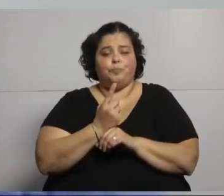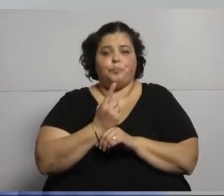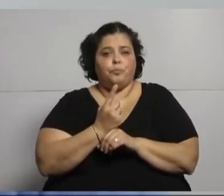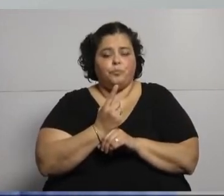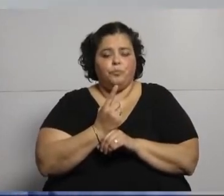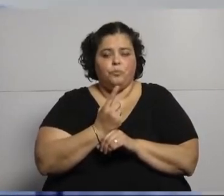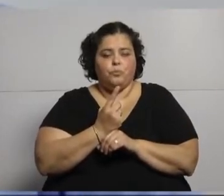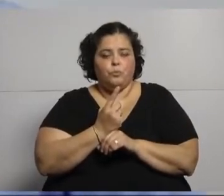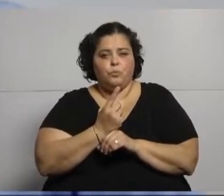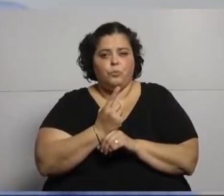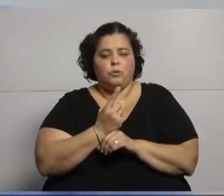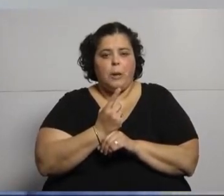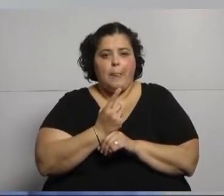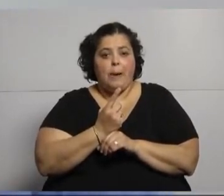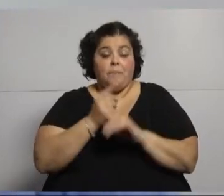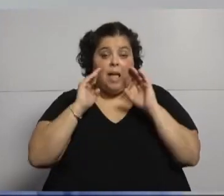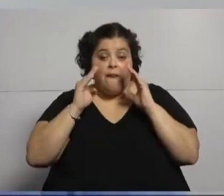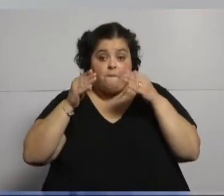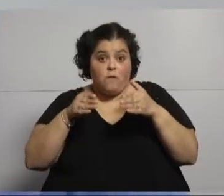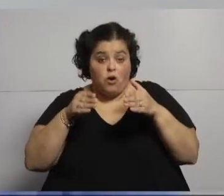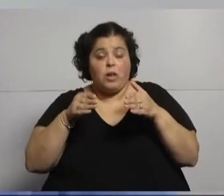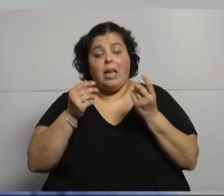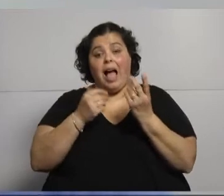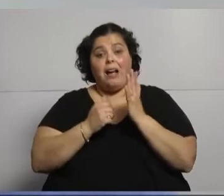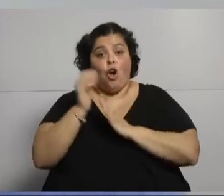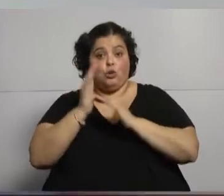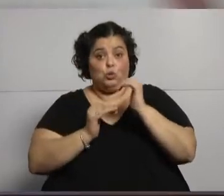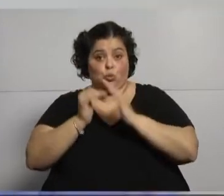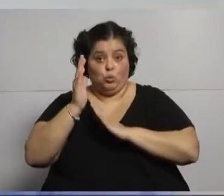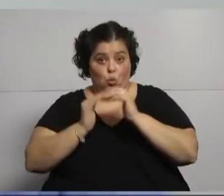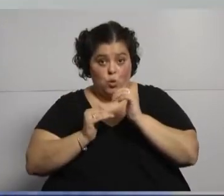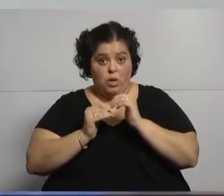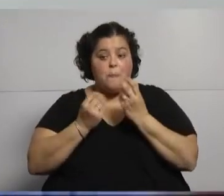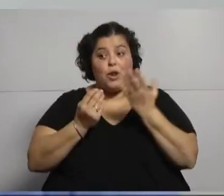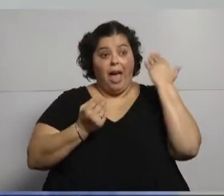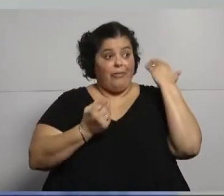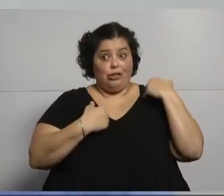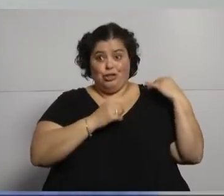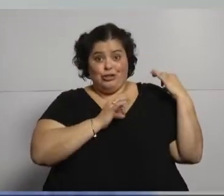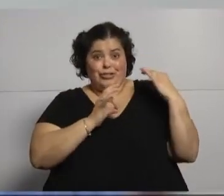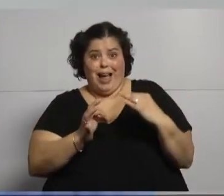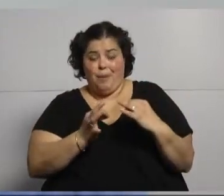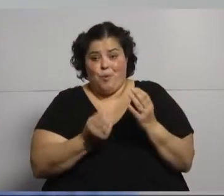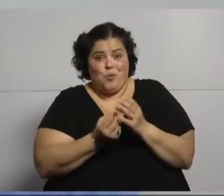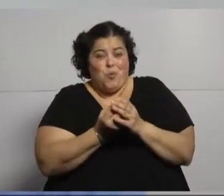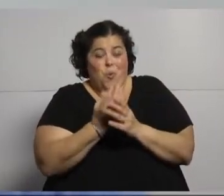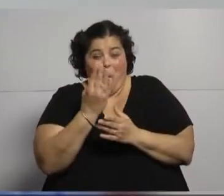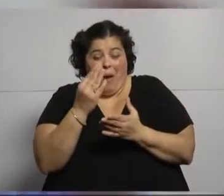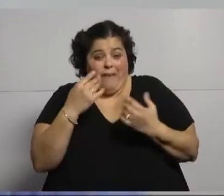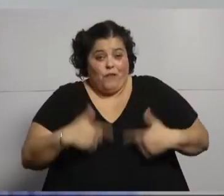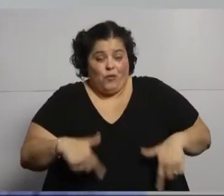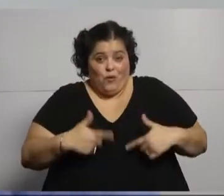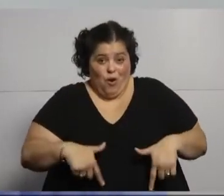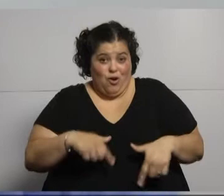iniciativas, es un enfoque a construir sobre lo construido. Efectivamente, nosotros estábamos llegando, éramos una nueva administración, la ciudad de Bogotá lleva